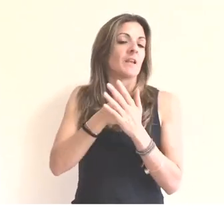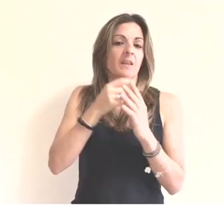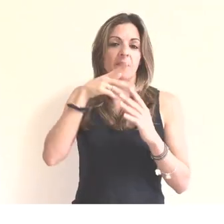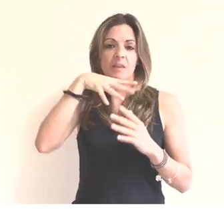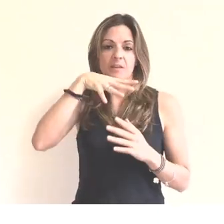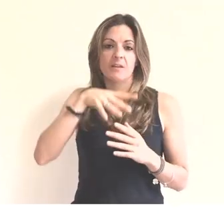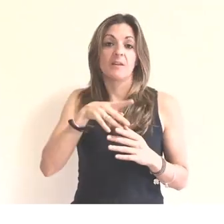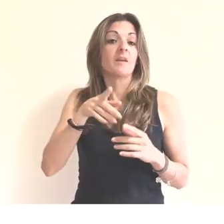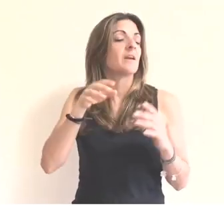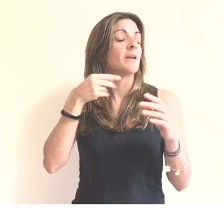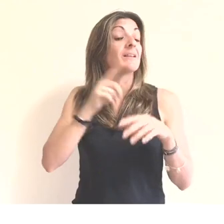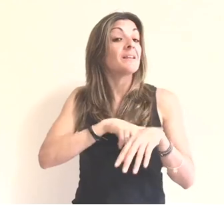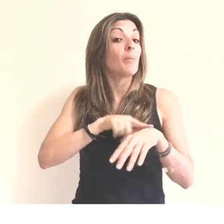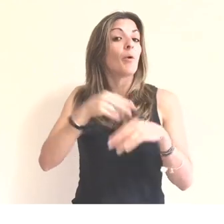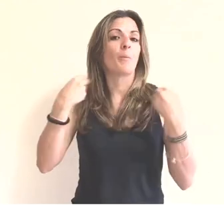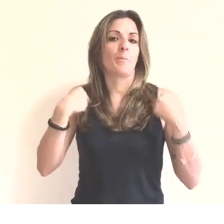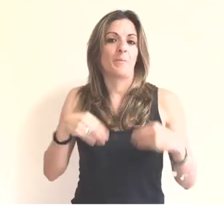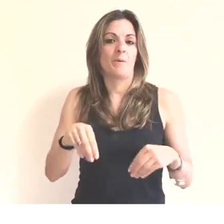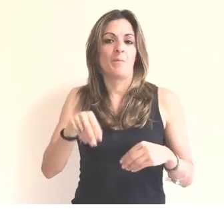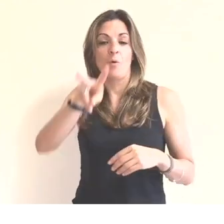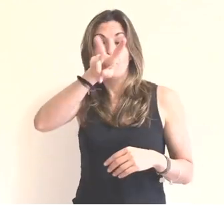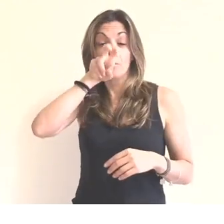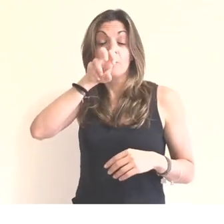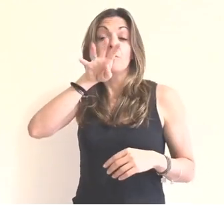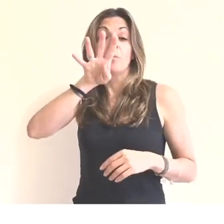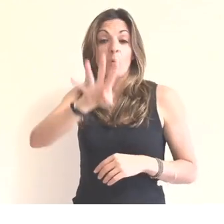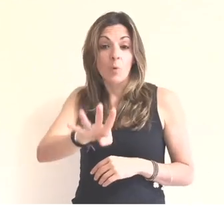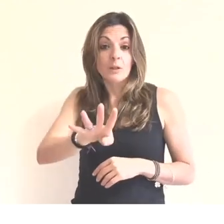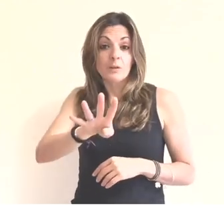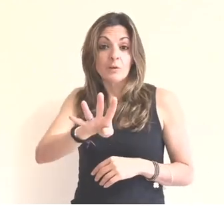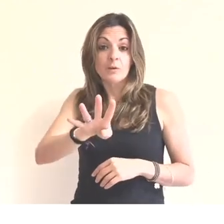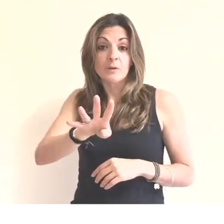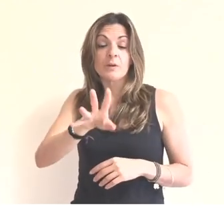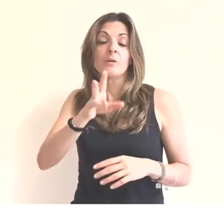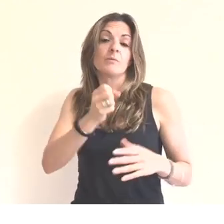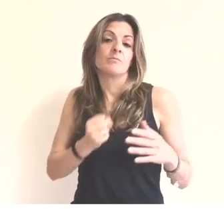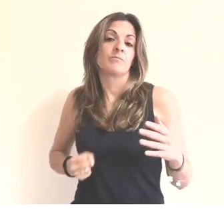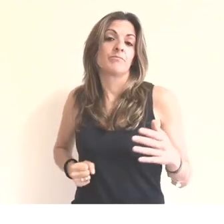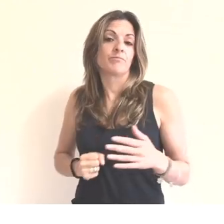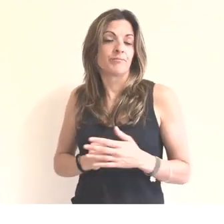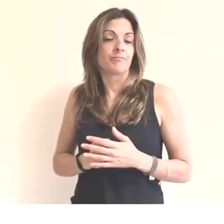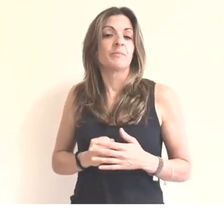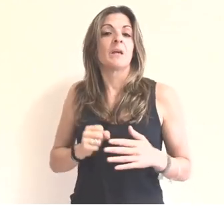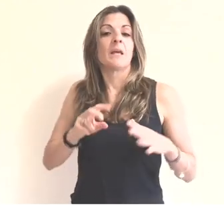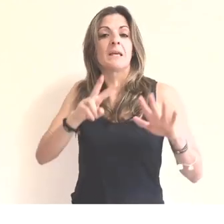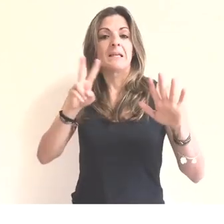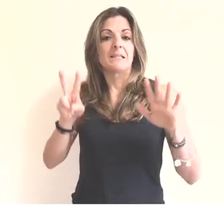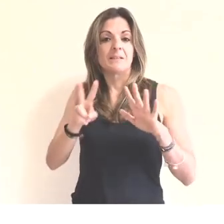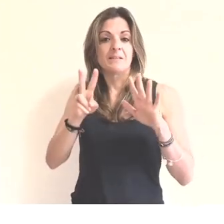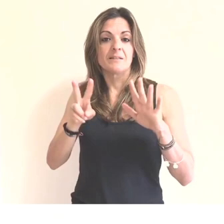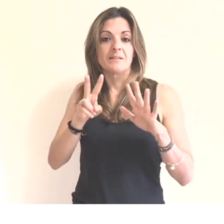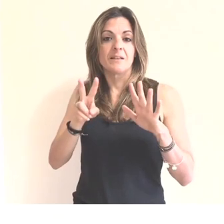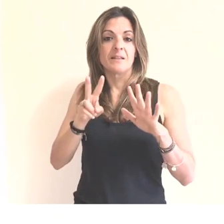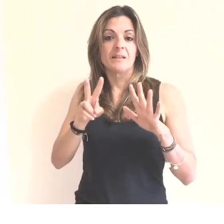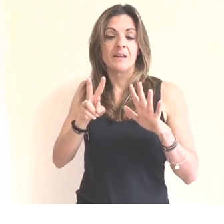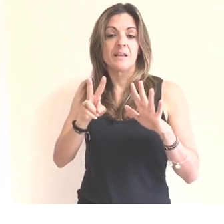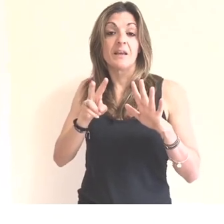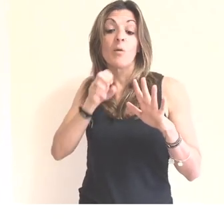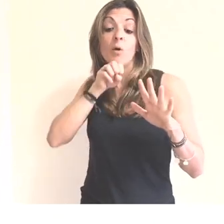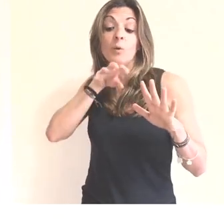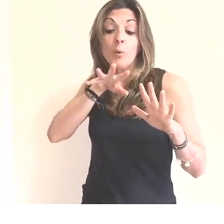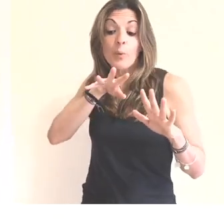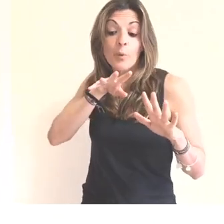retener. También inhalando durante 4 segundos, reteniendo durante 7 segundos. Y al exhalar, haz